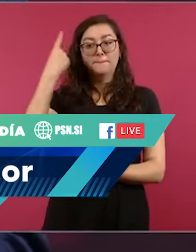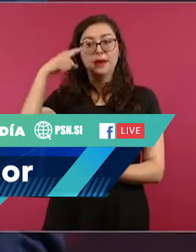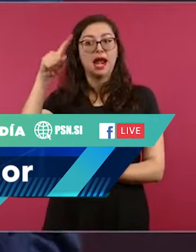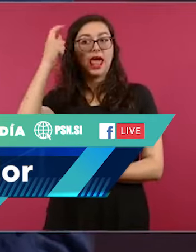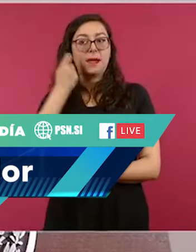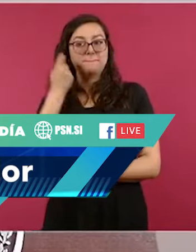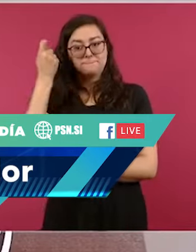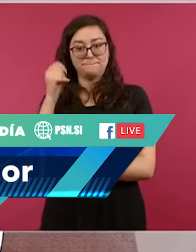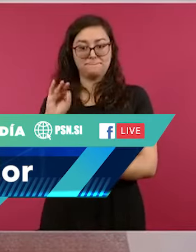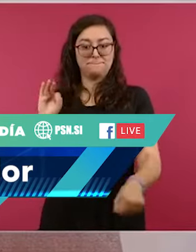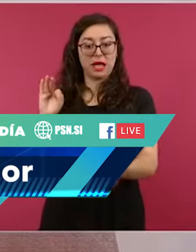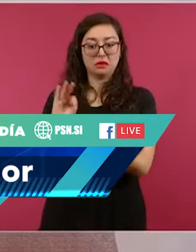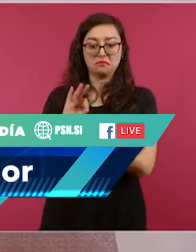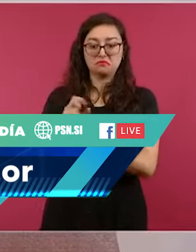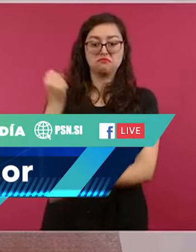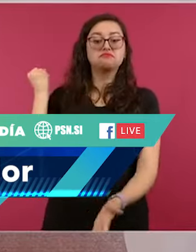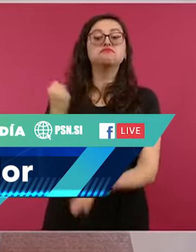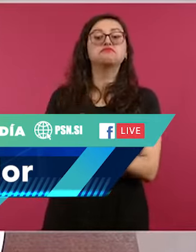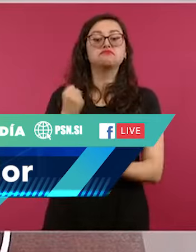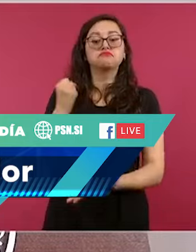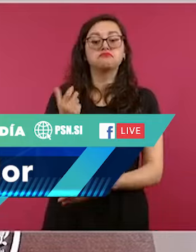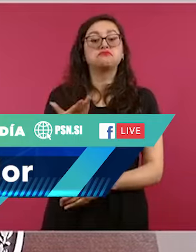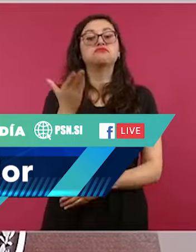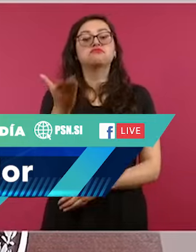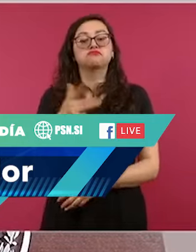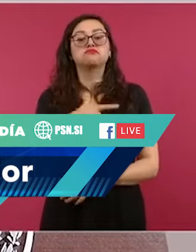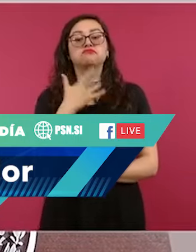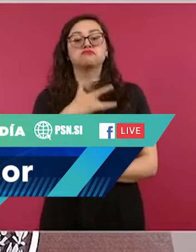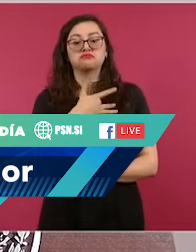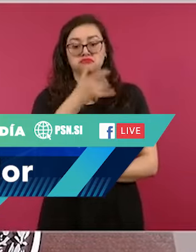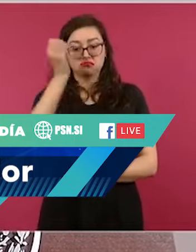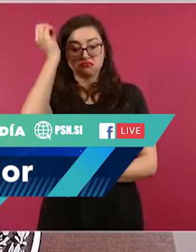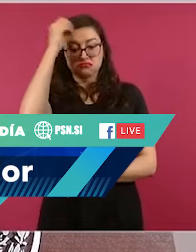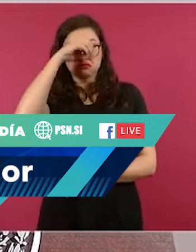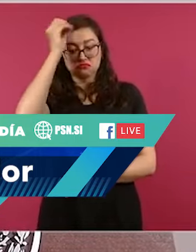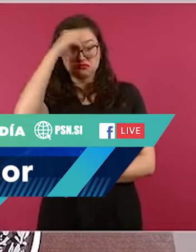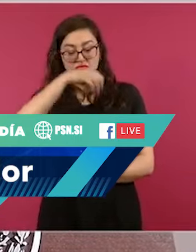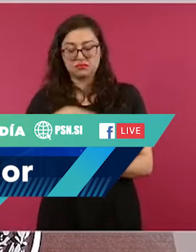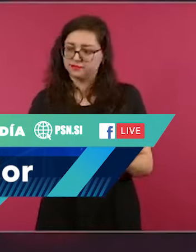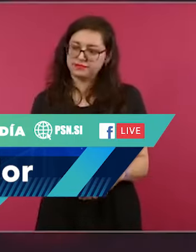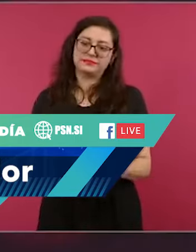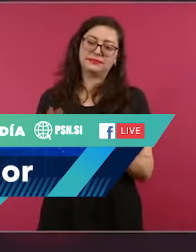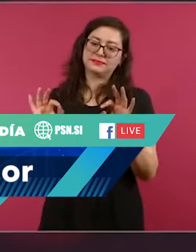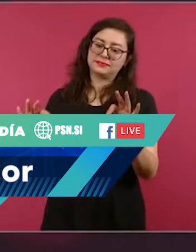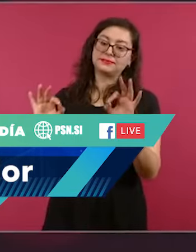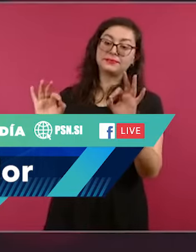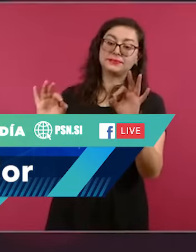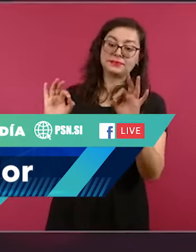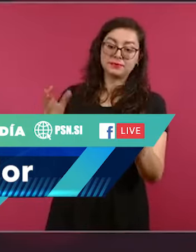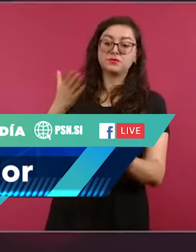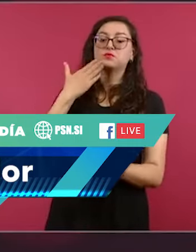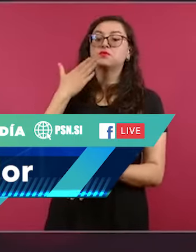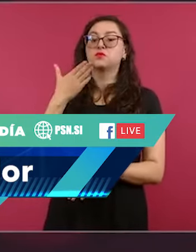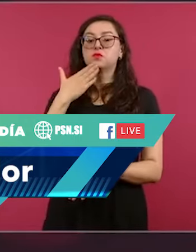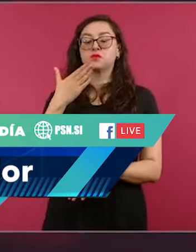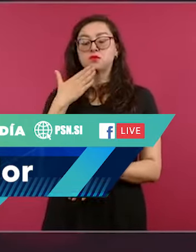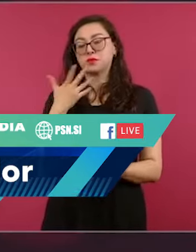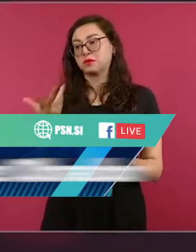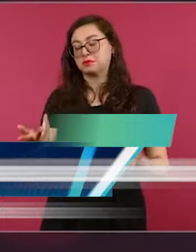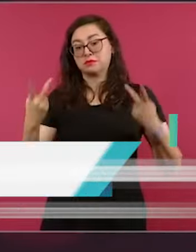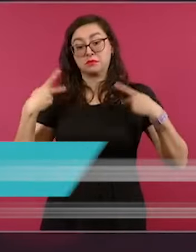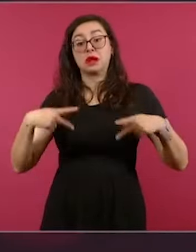e es un asunto para beneficiar a millones